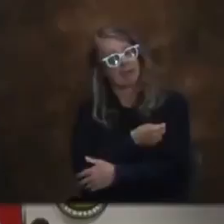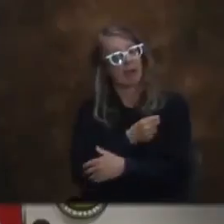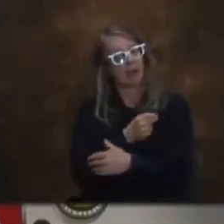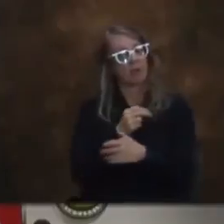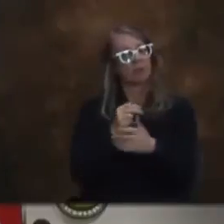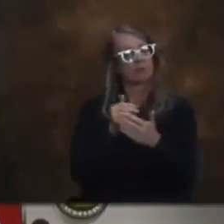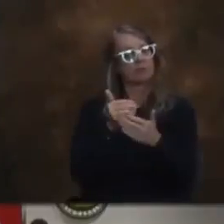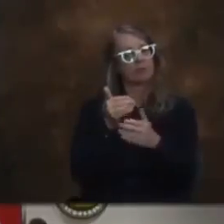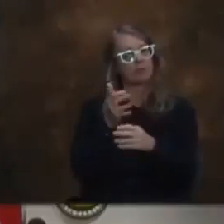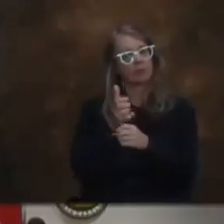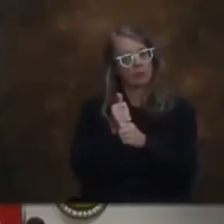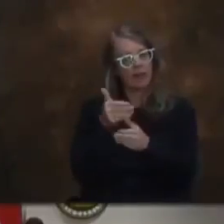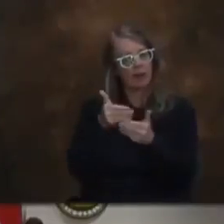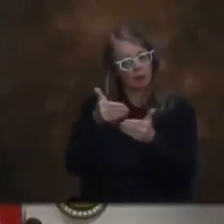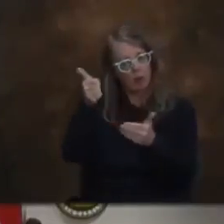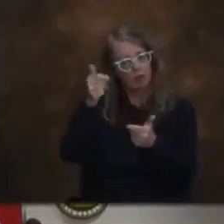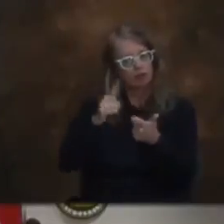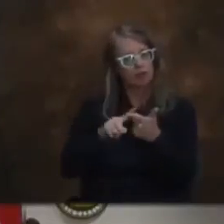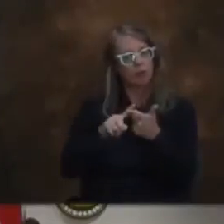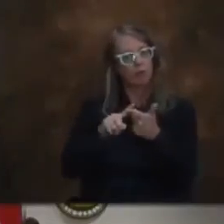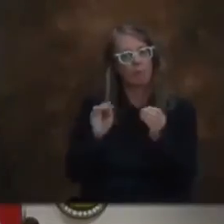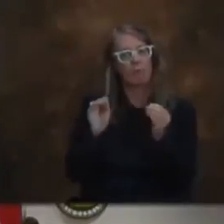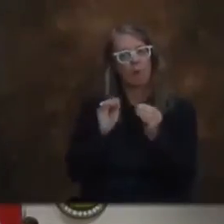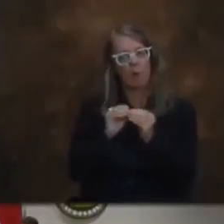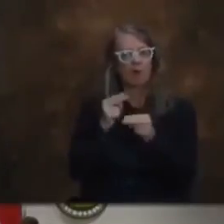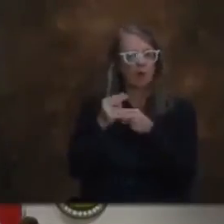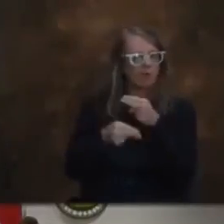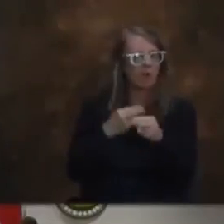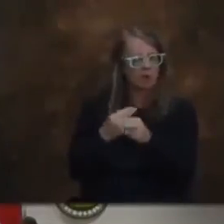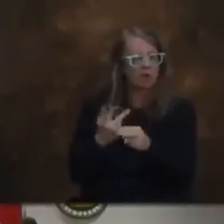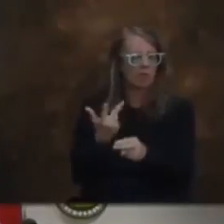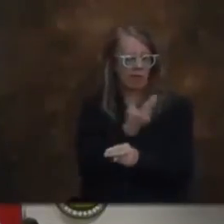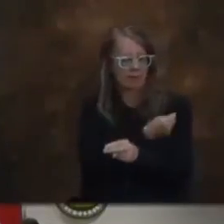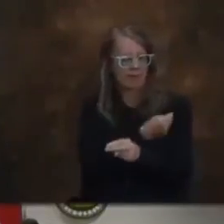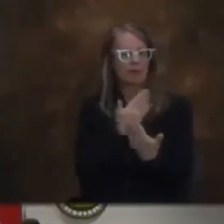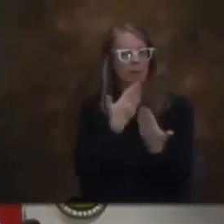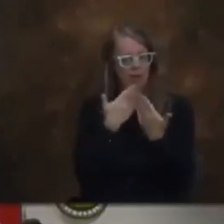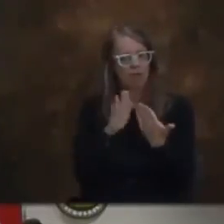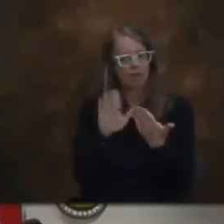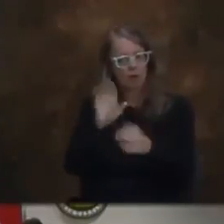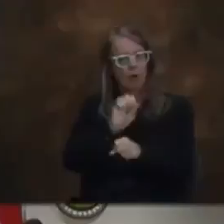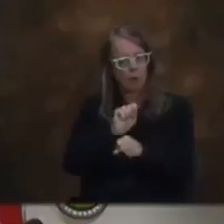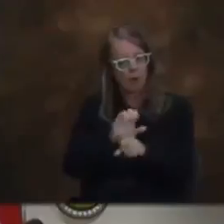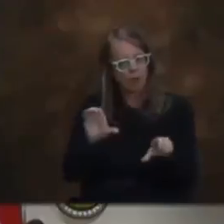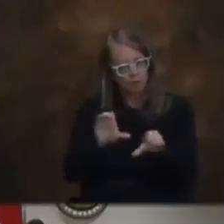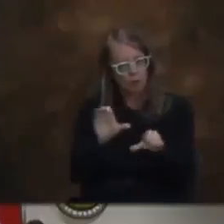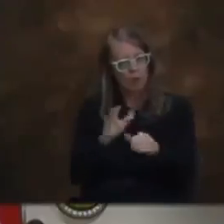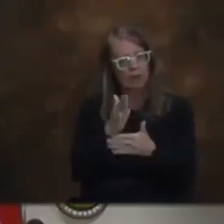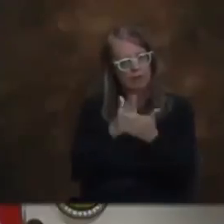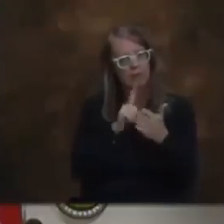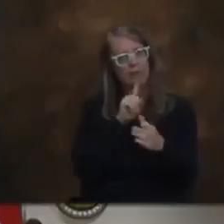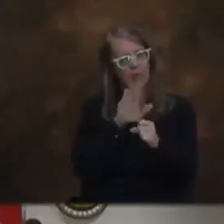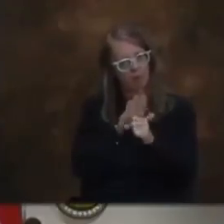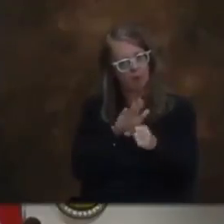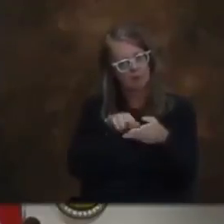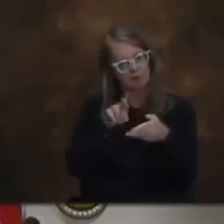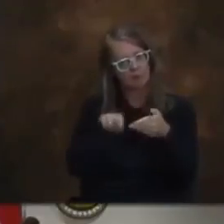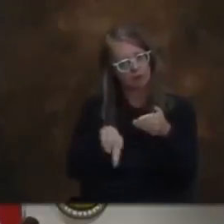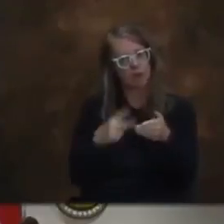quiero decir muchas gracias por todo esto y por muchos resultados prometedores que estamos viendo